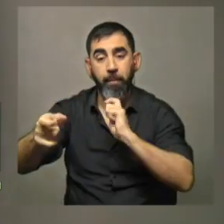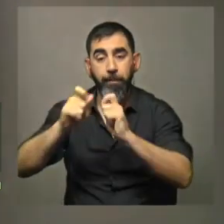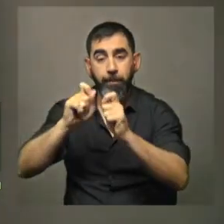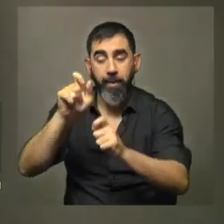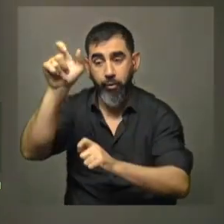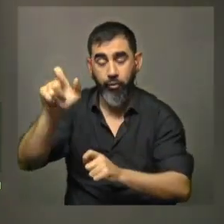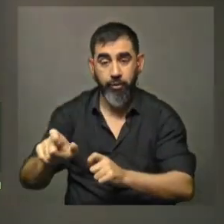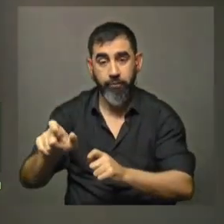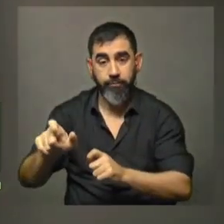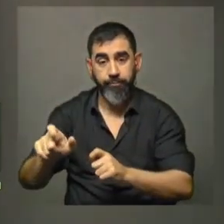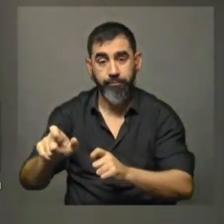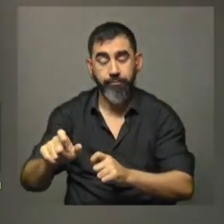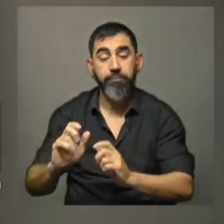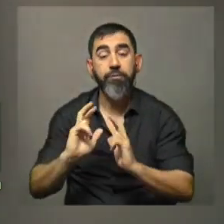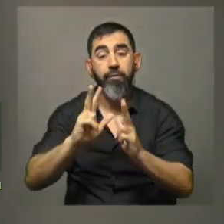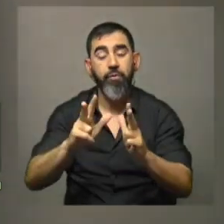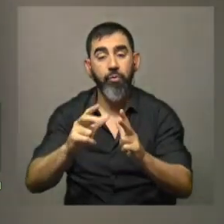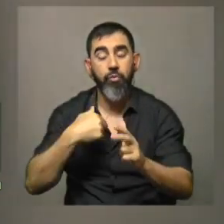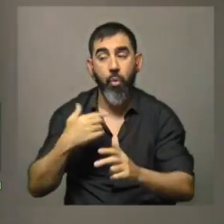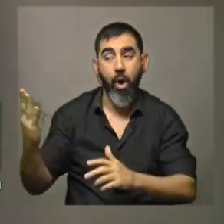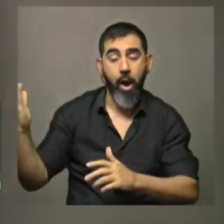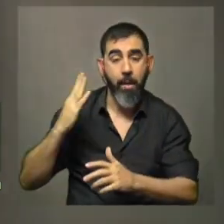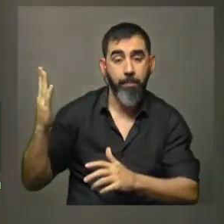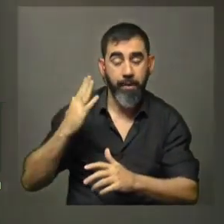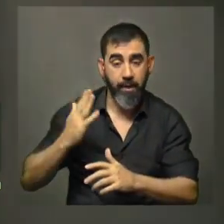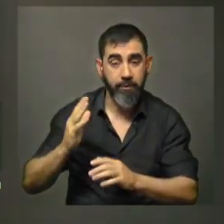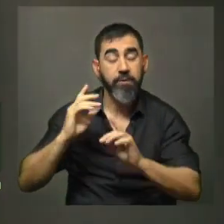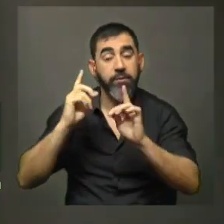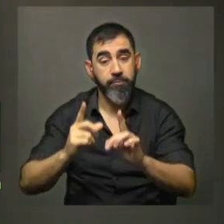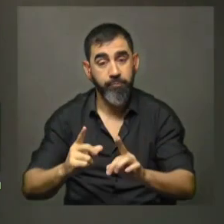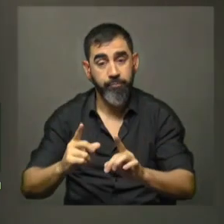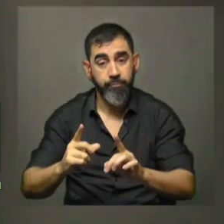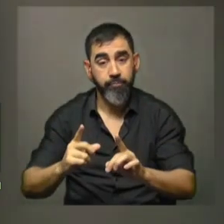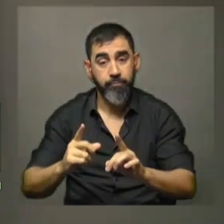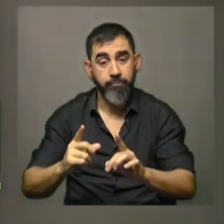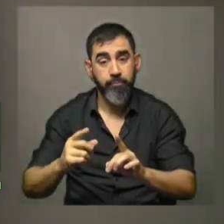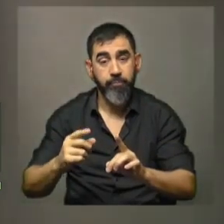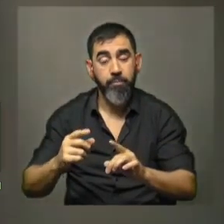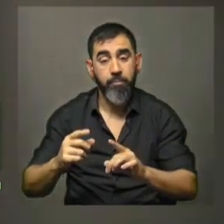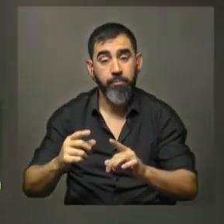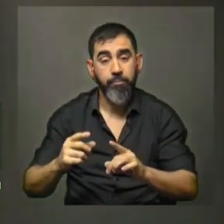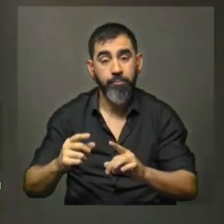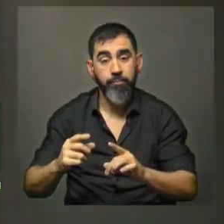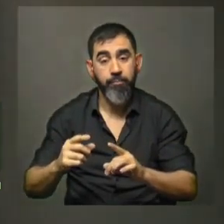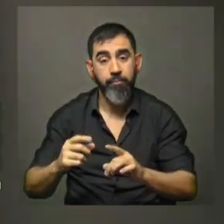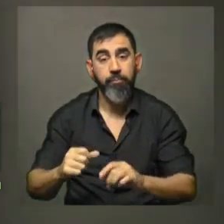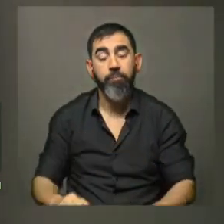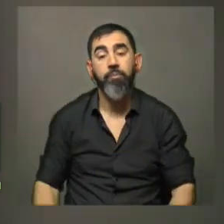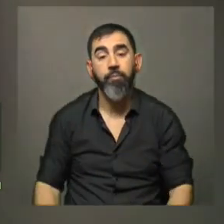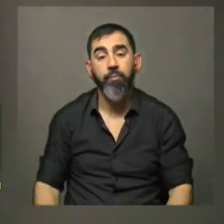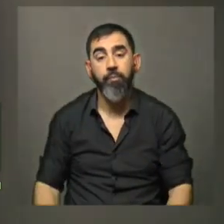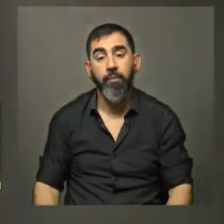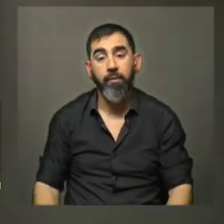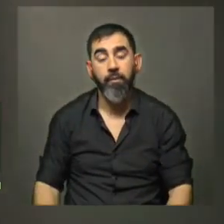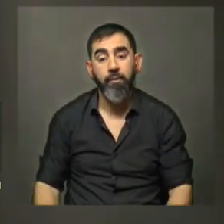que señaló que había recibido amenazas e incluso lo habían incitado a